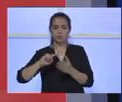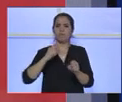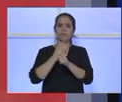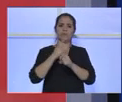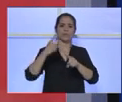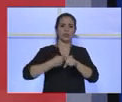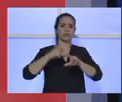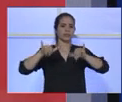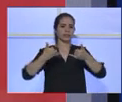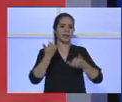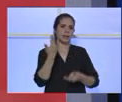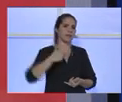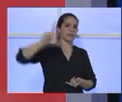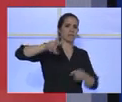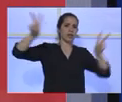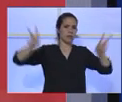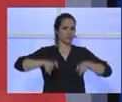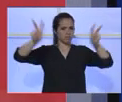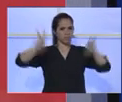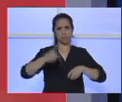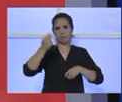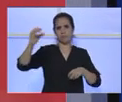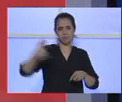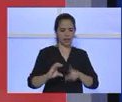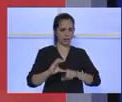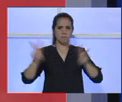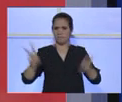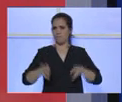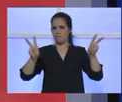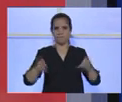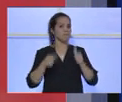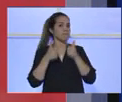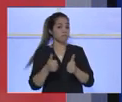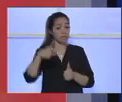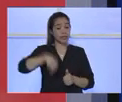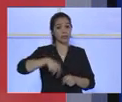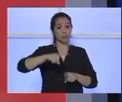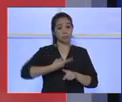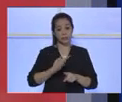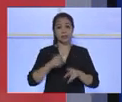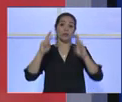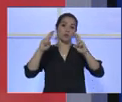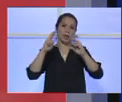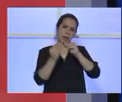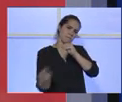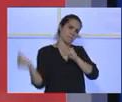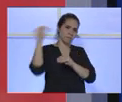hemos triplicado la recaudación y las utilidades para la DINAC, y este mes va a ser un mes récord, yo creo que vamos a